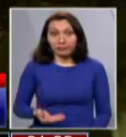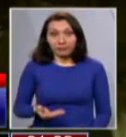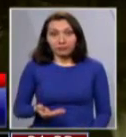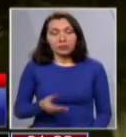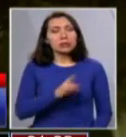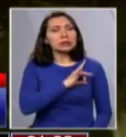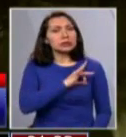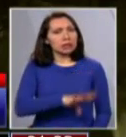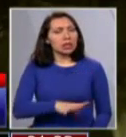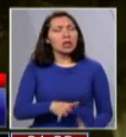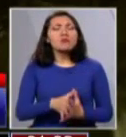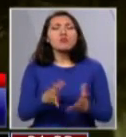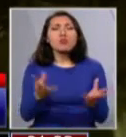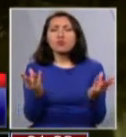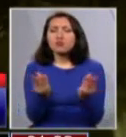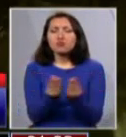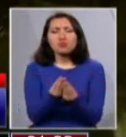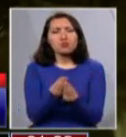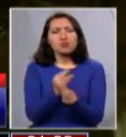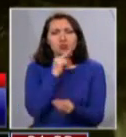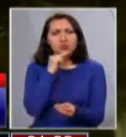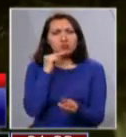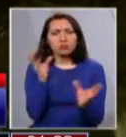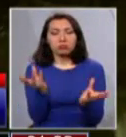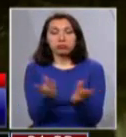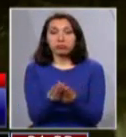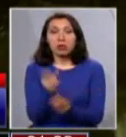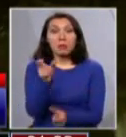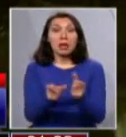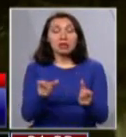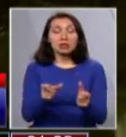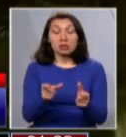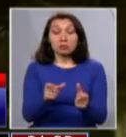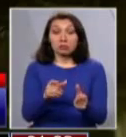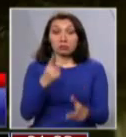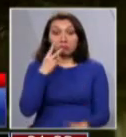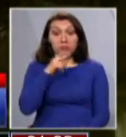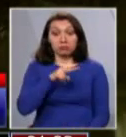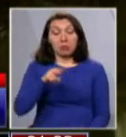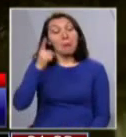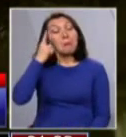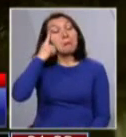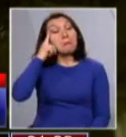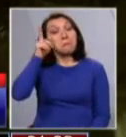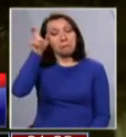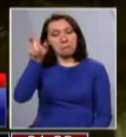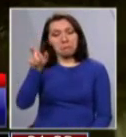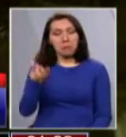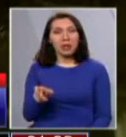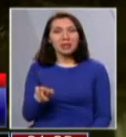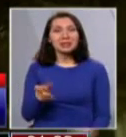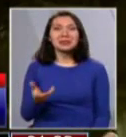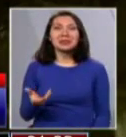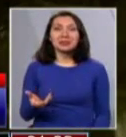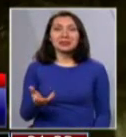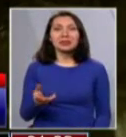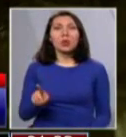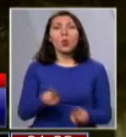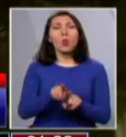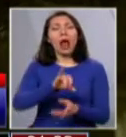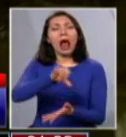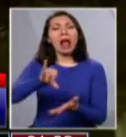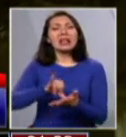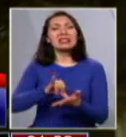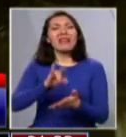es que chile es un país demasiado pequeño en que la gente más increíble que uno pensaba que eran como el aceite y el vinagre